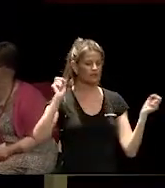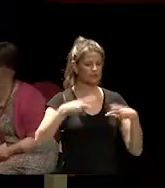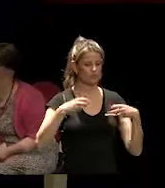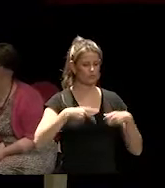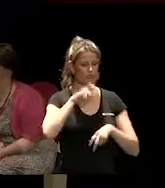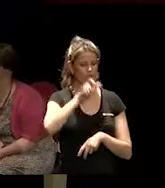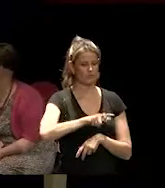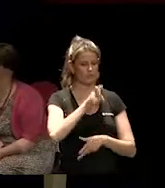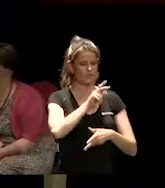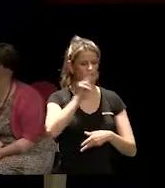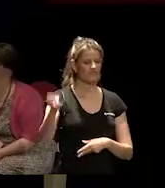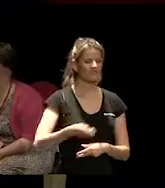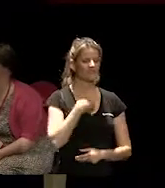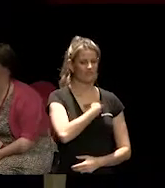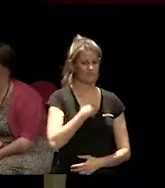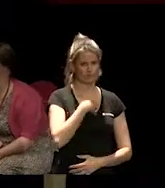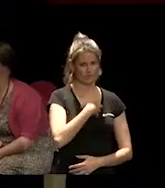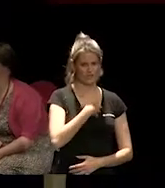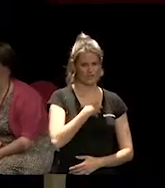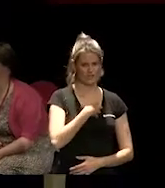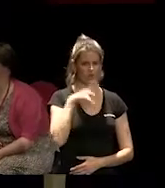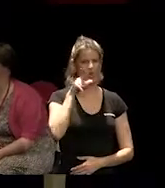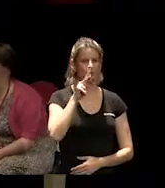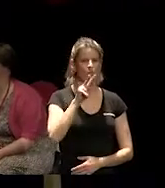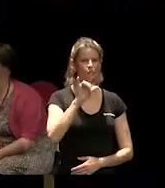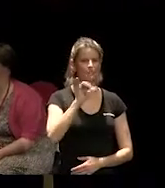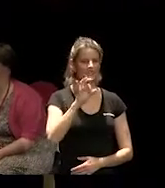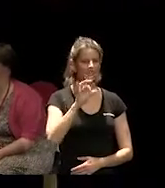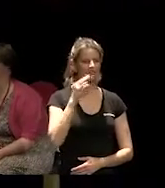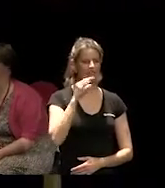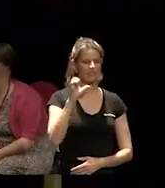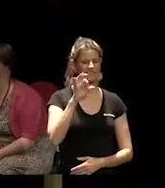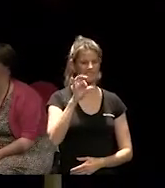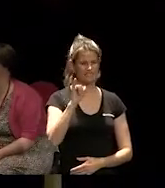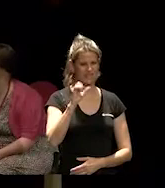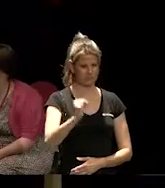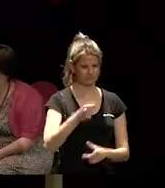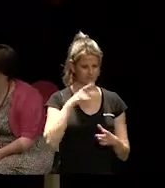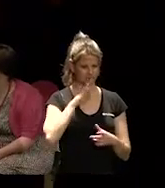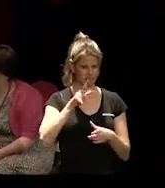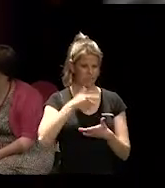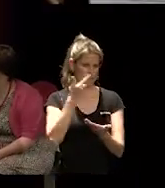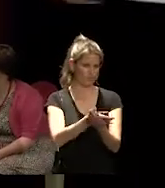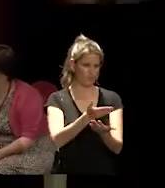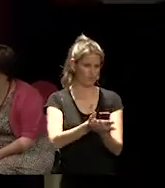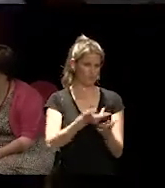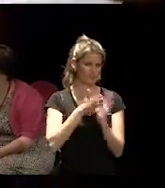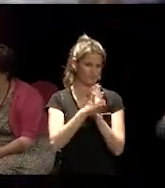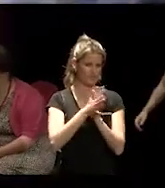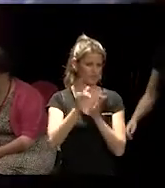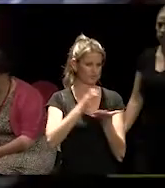para personas con diversidad funcional. Y está Luis Puente, de CESIA, para explicarnos todo su proyecto y su propósito. Gracias, Luis.